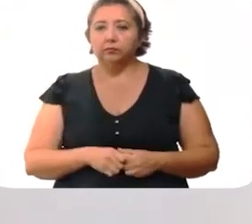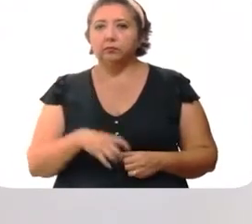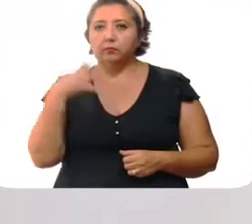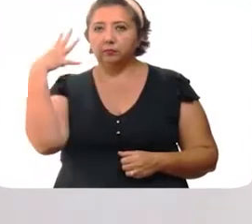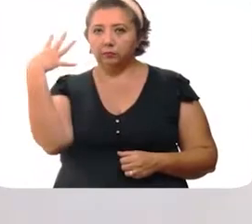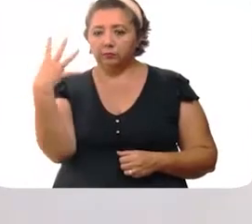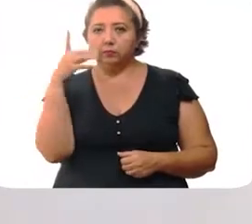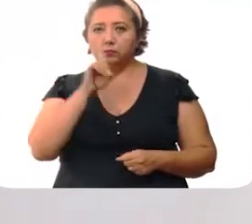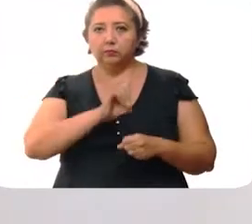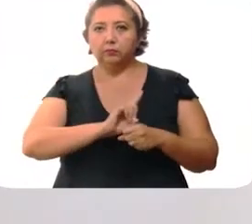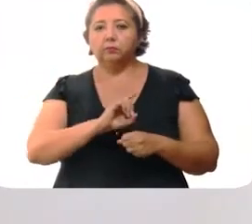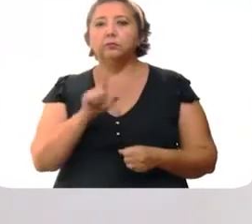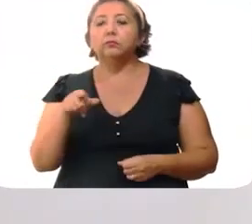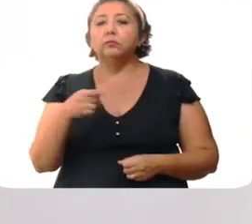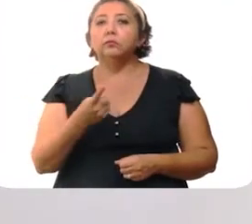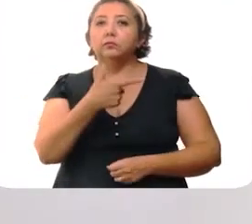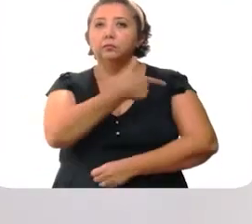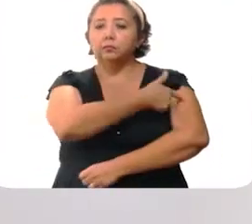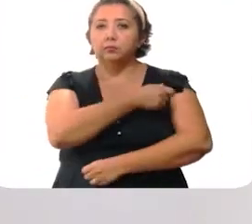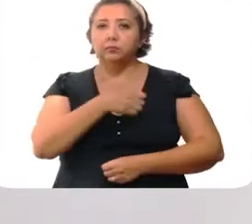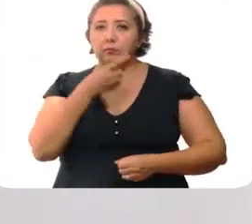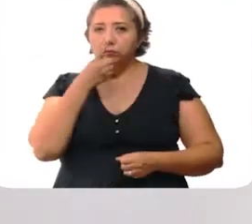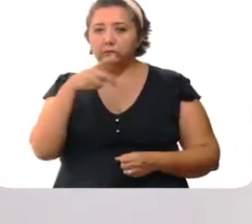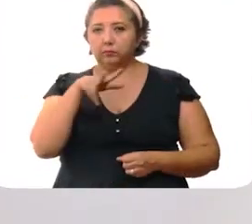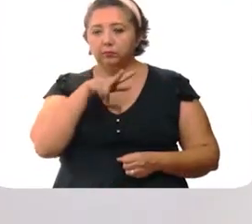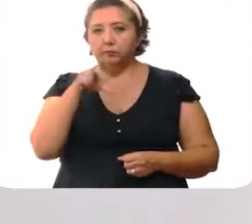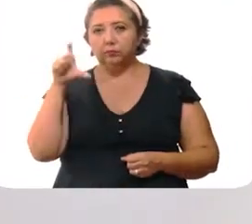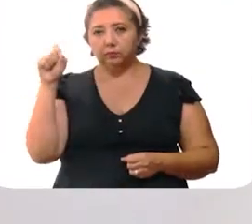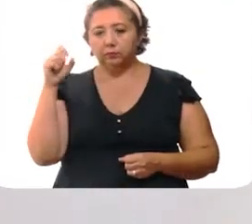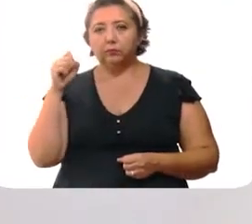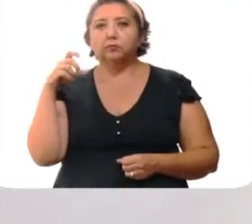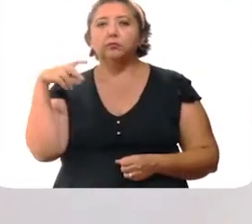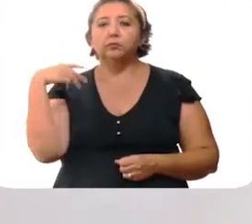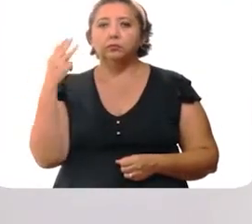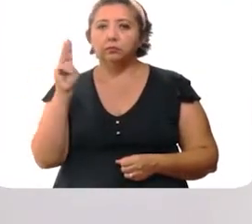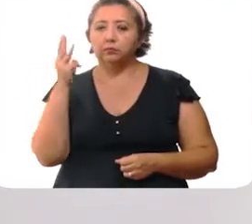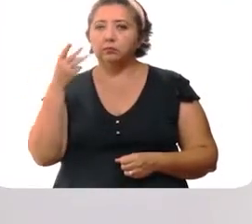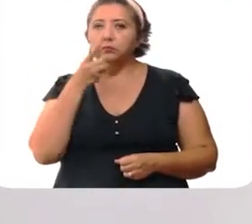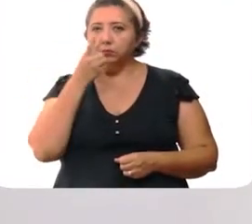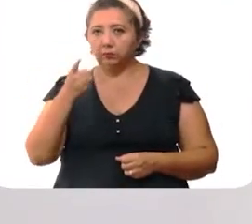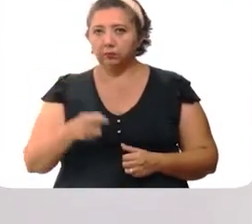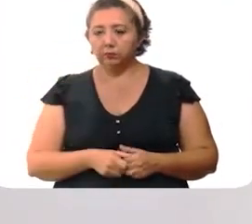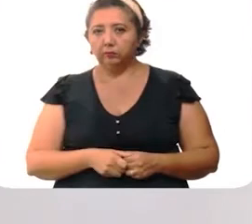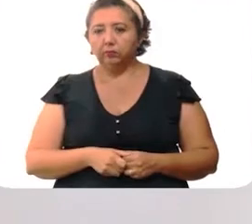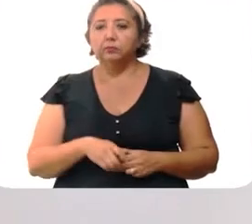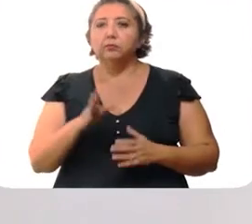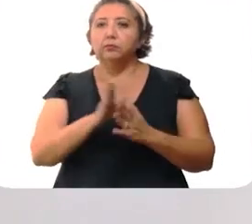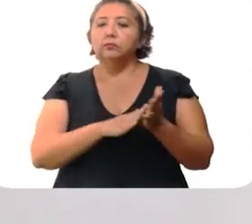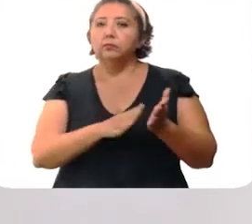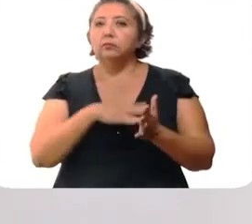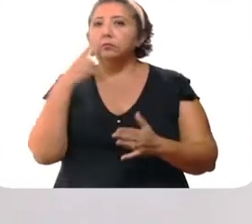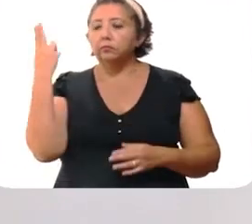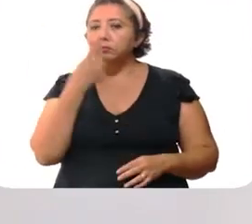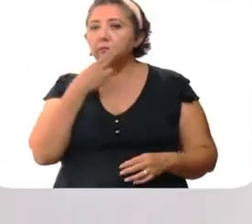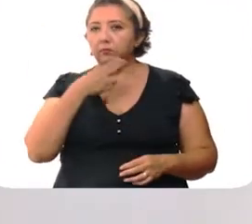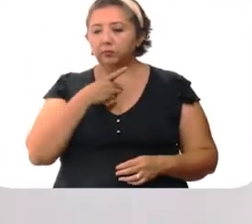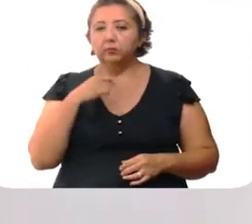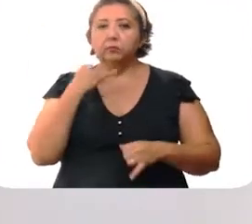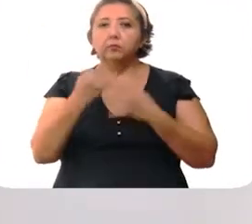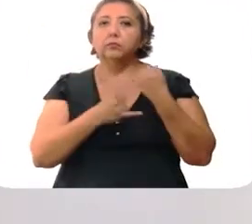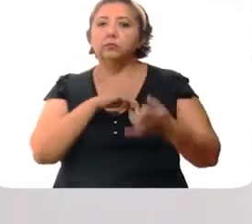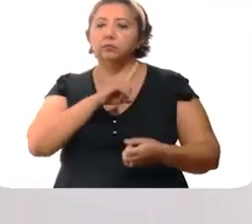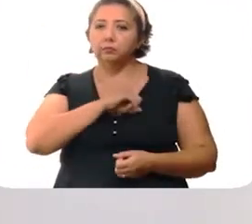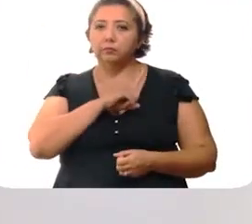El día que les corresponda su vacunación, del 18 al 20 de mayo, deberán estar preparados con la documentación correspondiente y acudir